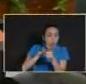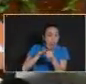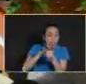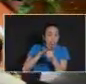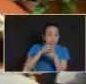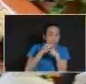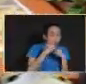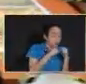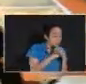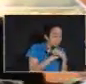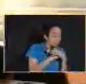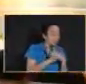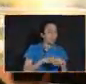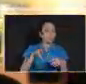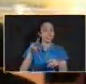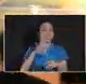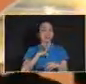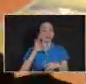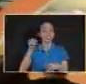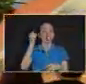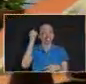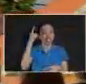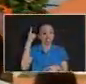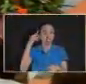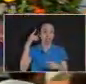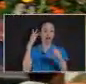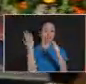el Espíritu de Dios. ¿Qué nos enseña esto?